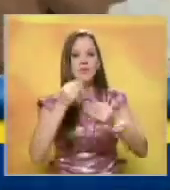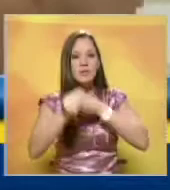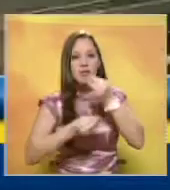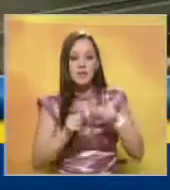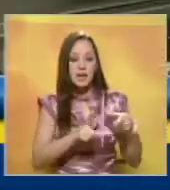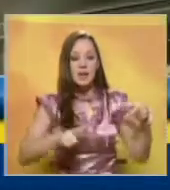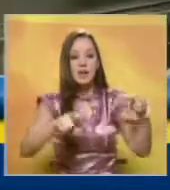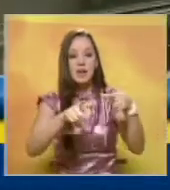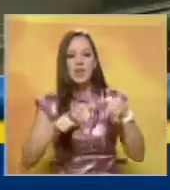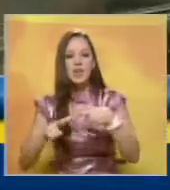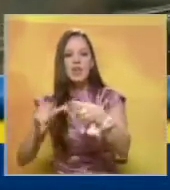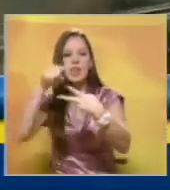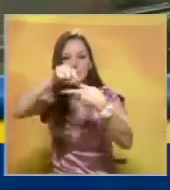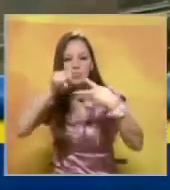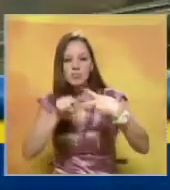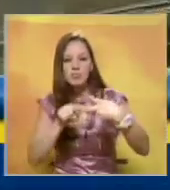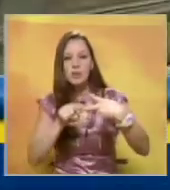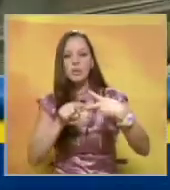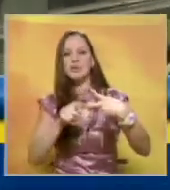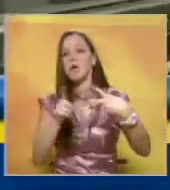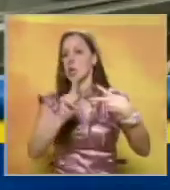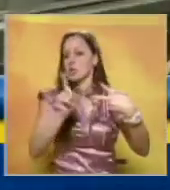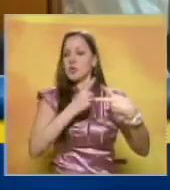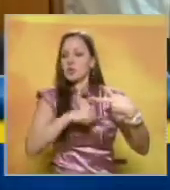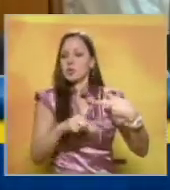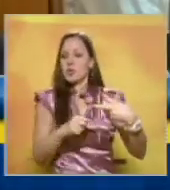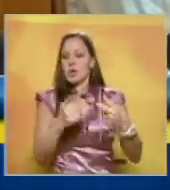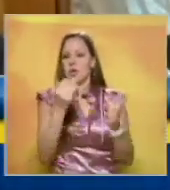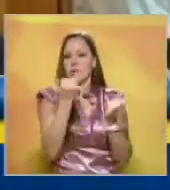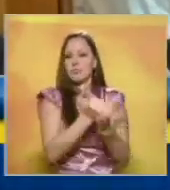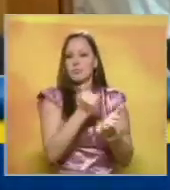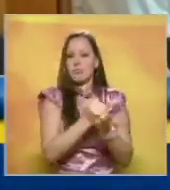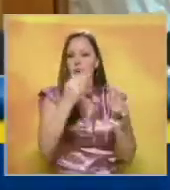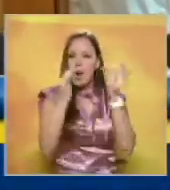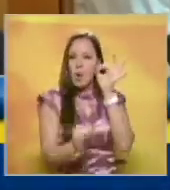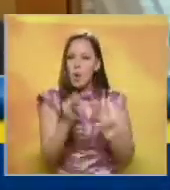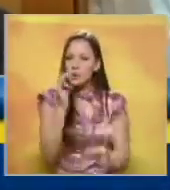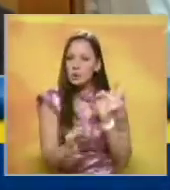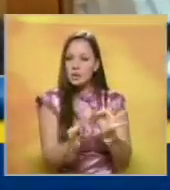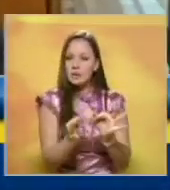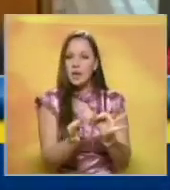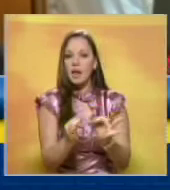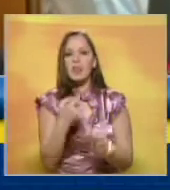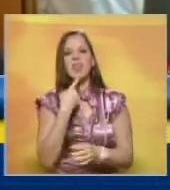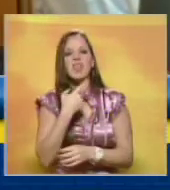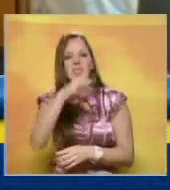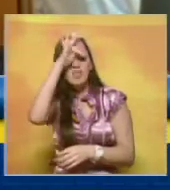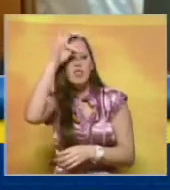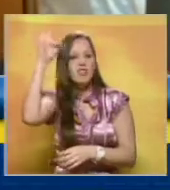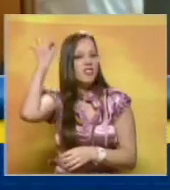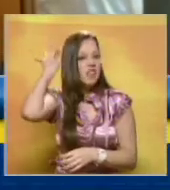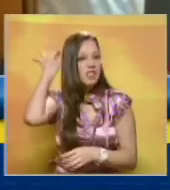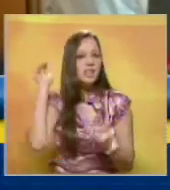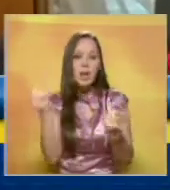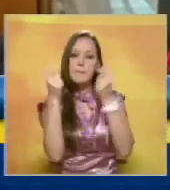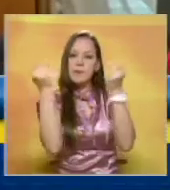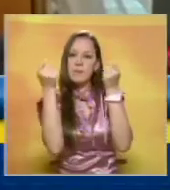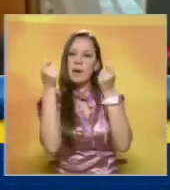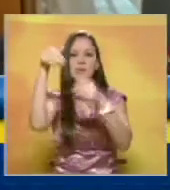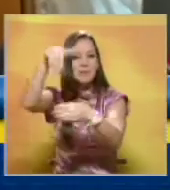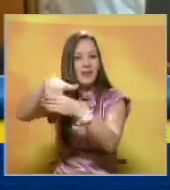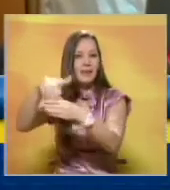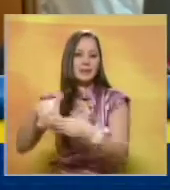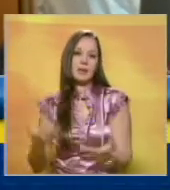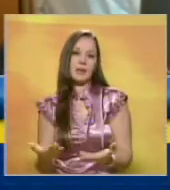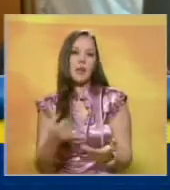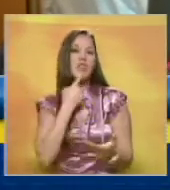Donetsk y Lugansk no tiene ningún valor jurídico para su país. Calificó de farsa propagandística la consulta y advirtió